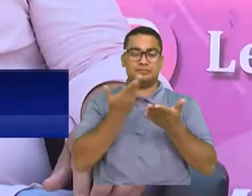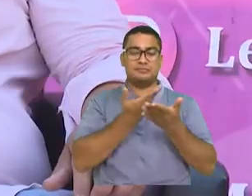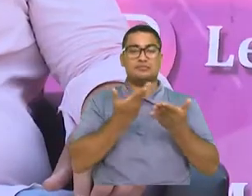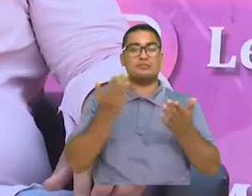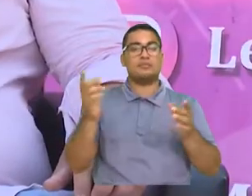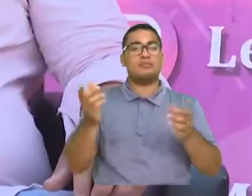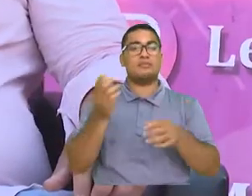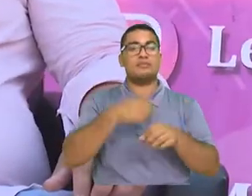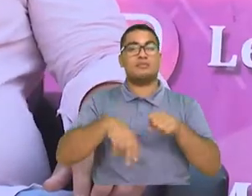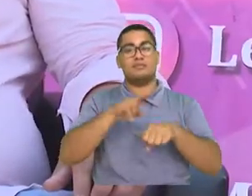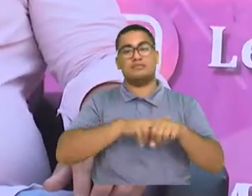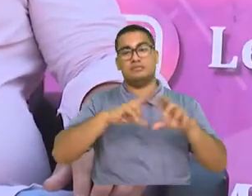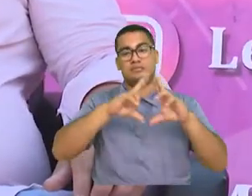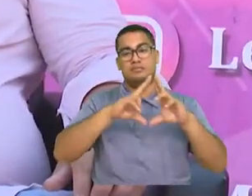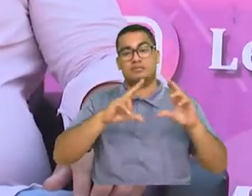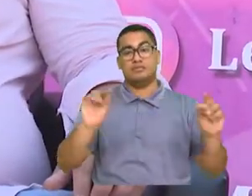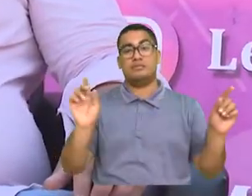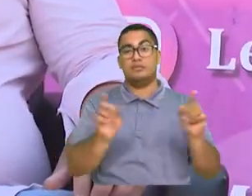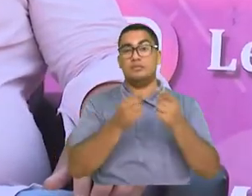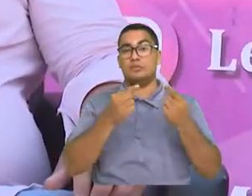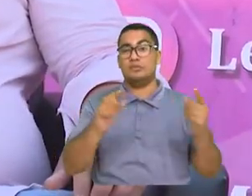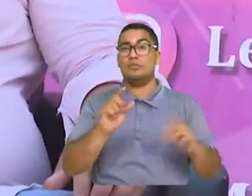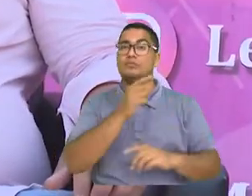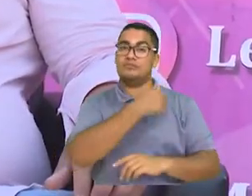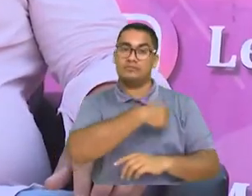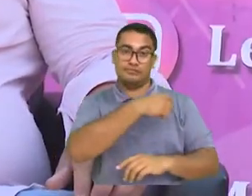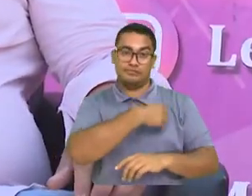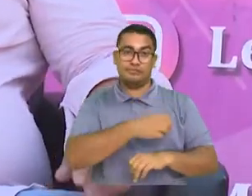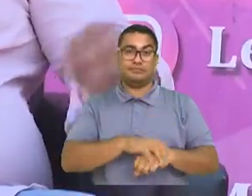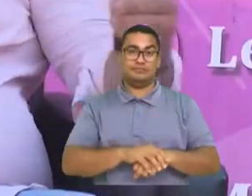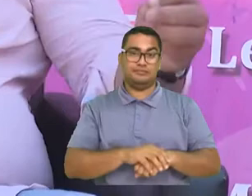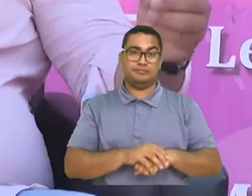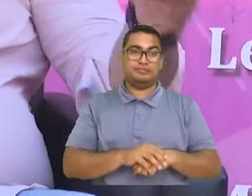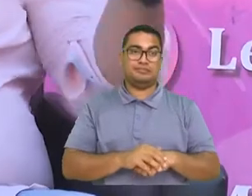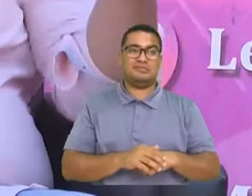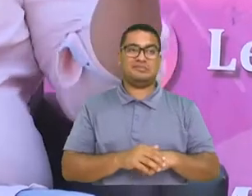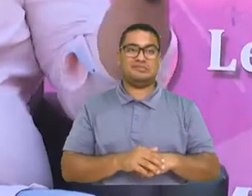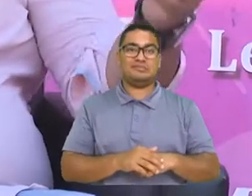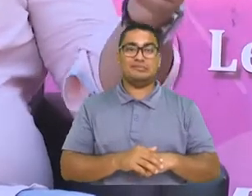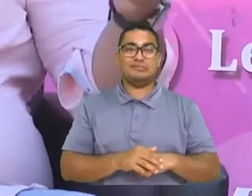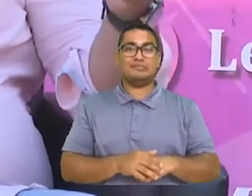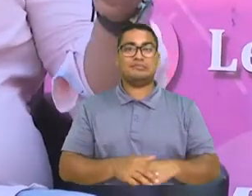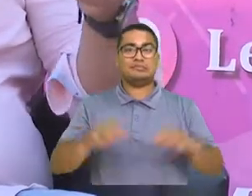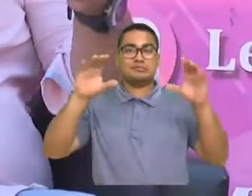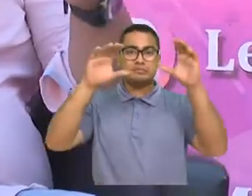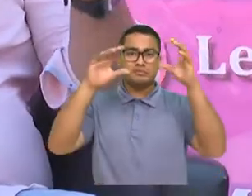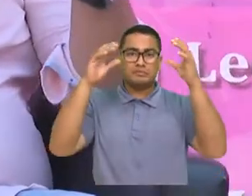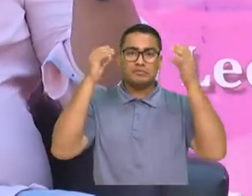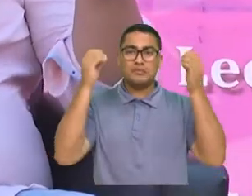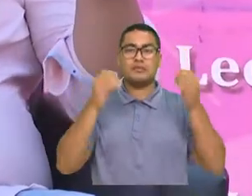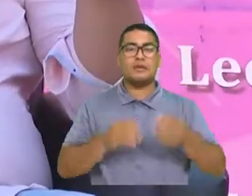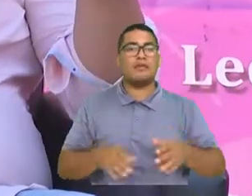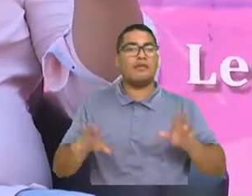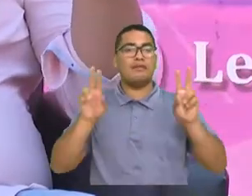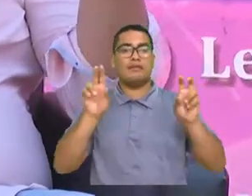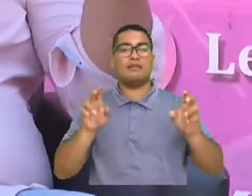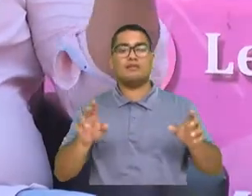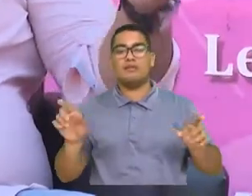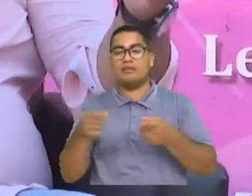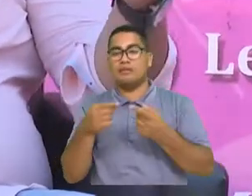de Música, y tendremos como en sí las clases como técnica musical.